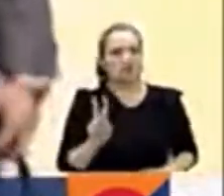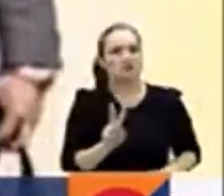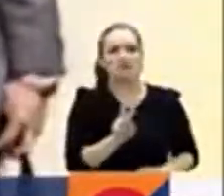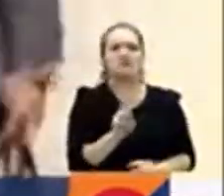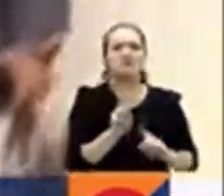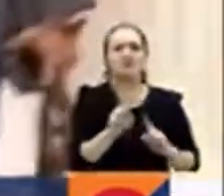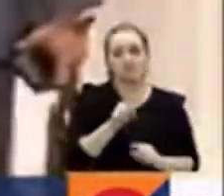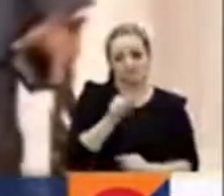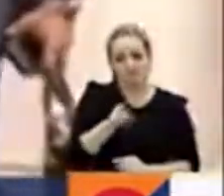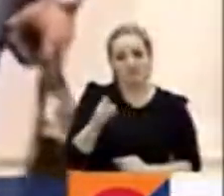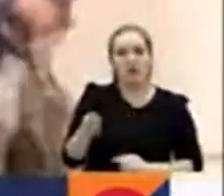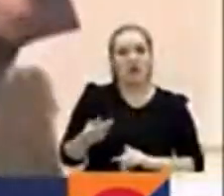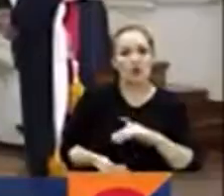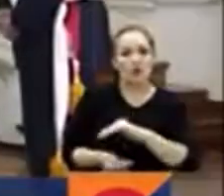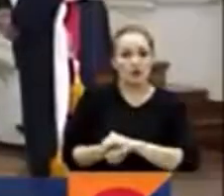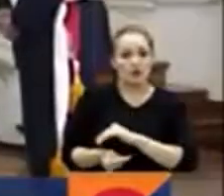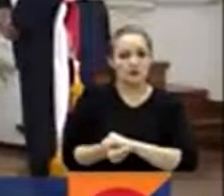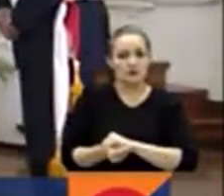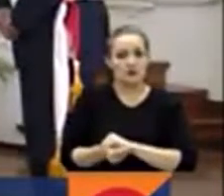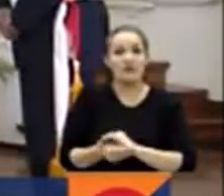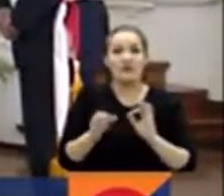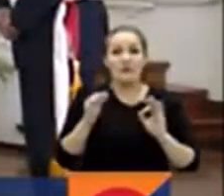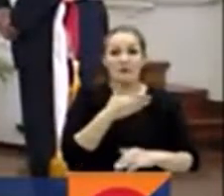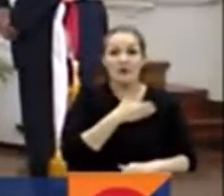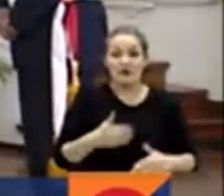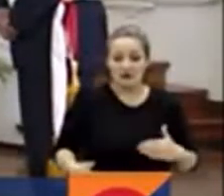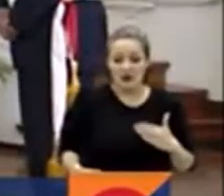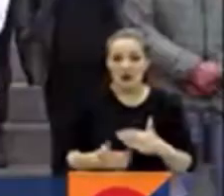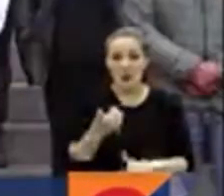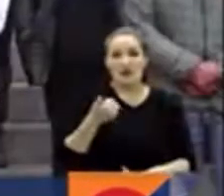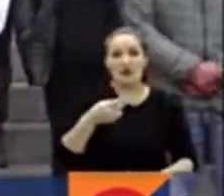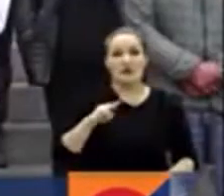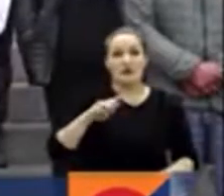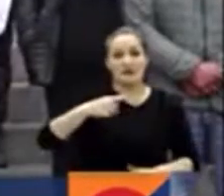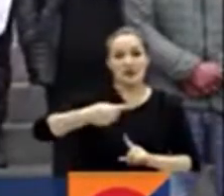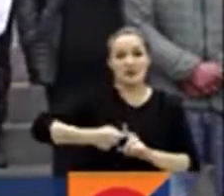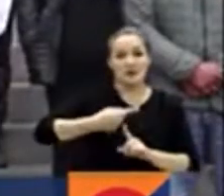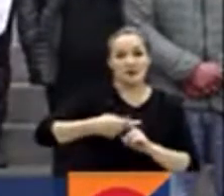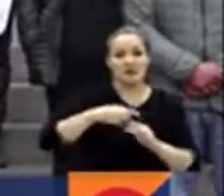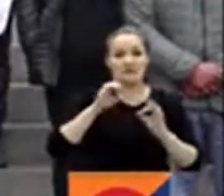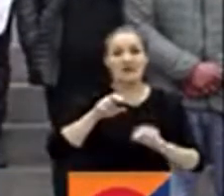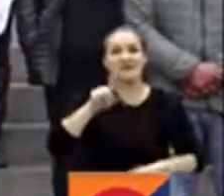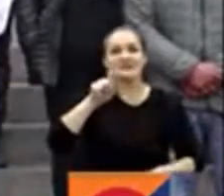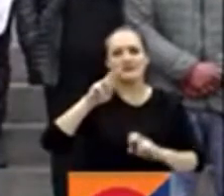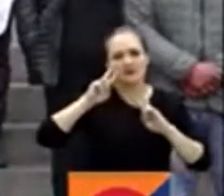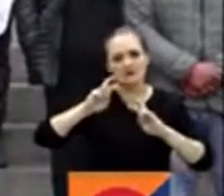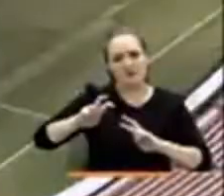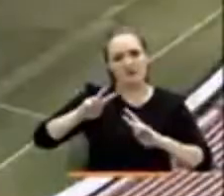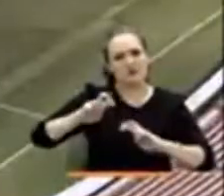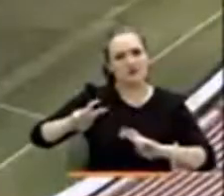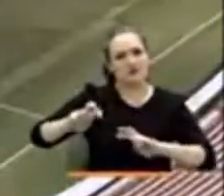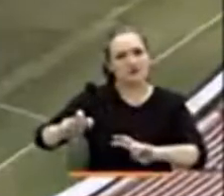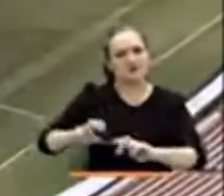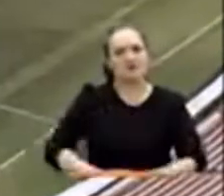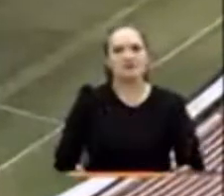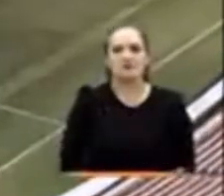señalamientos también por corrupción. En los 13 meses del presidente en el poder acumula ya 6 investigaciones.